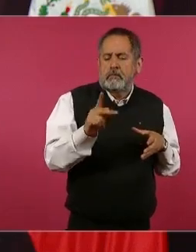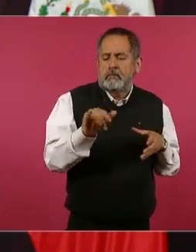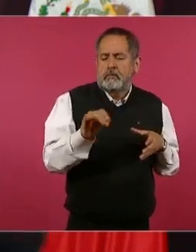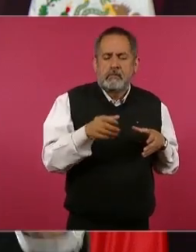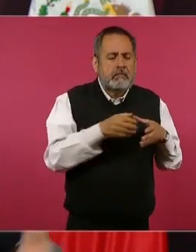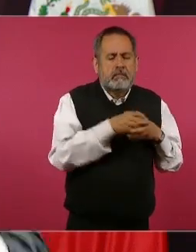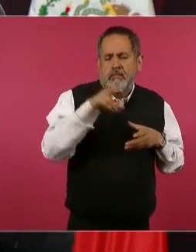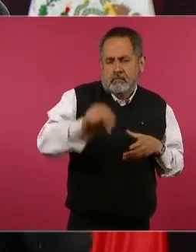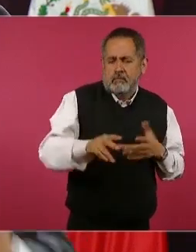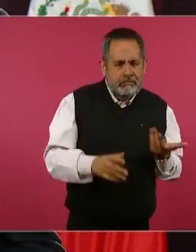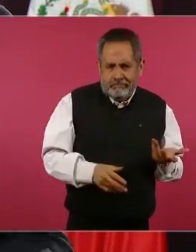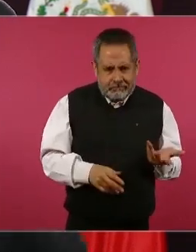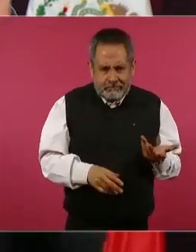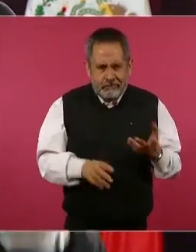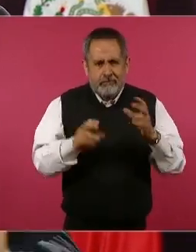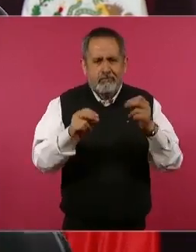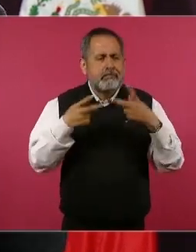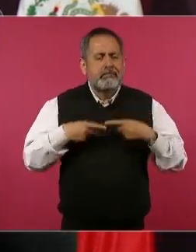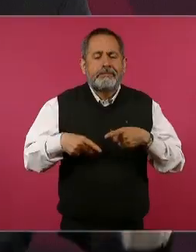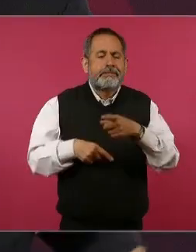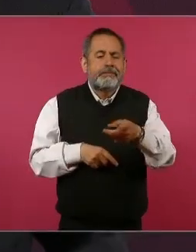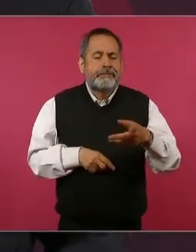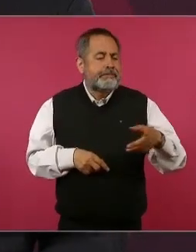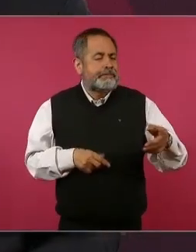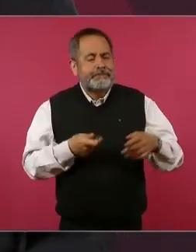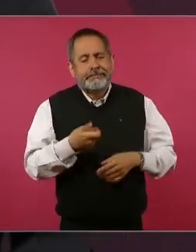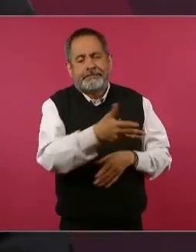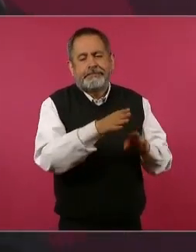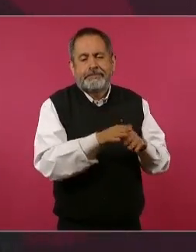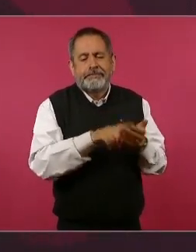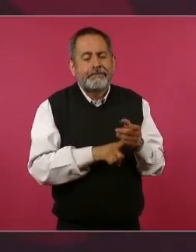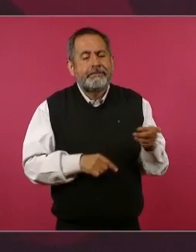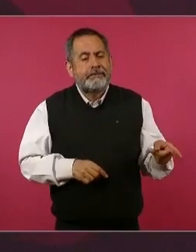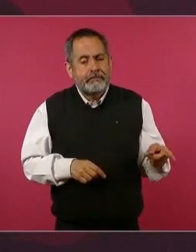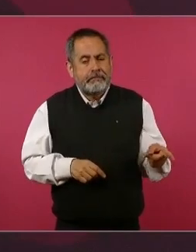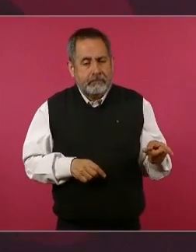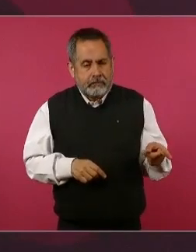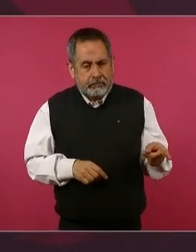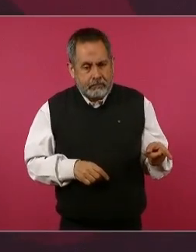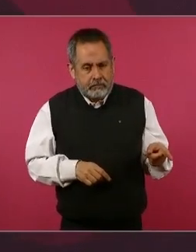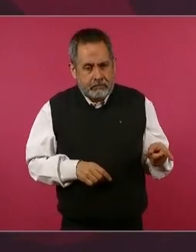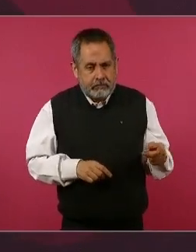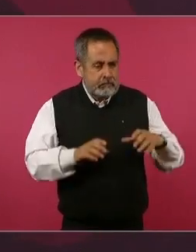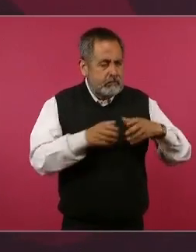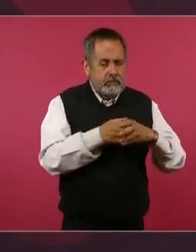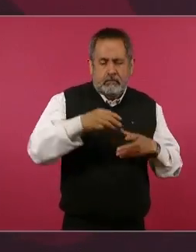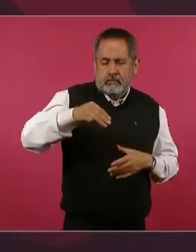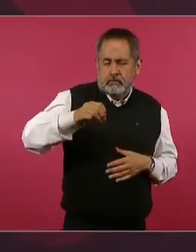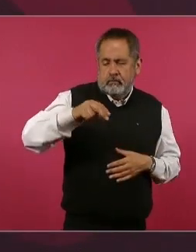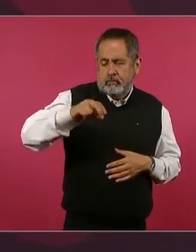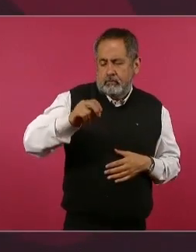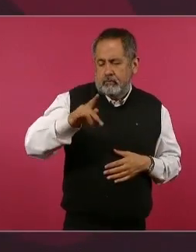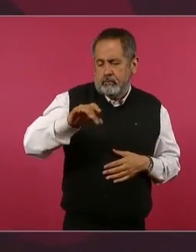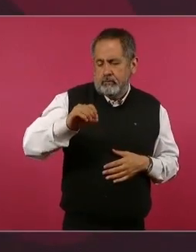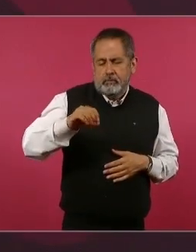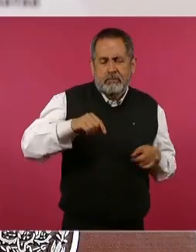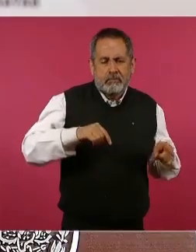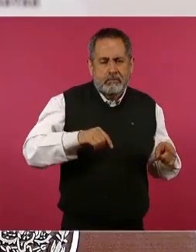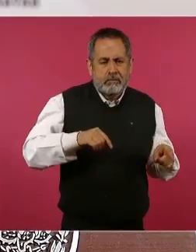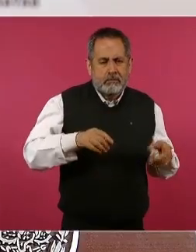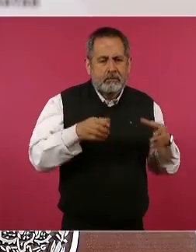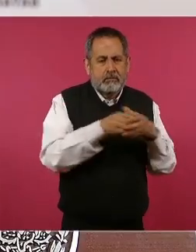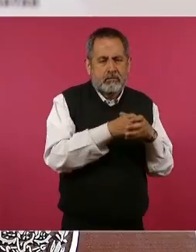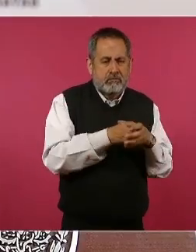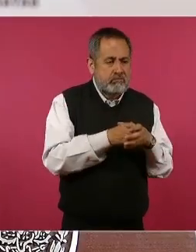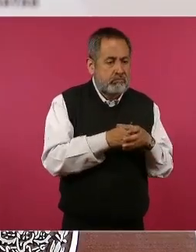que no hayan agentes, como les llaman a los monopolios ahora,